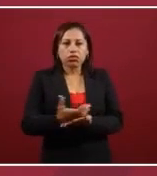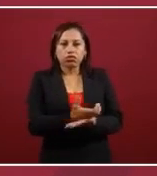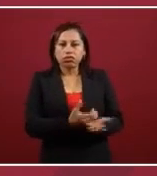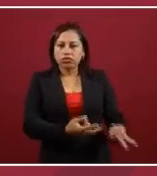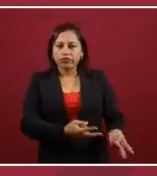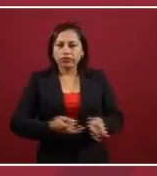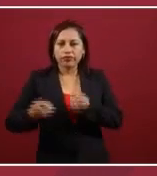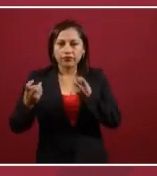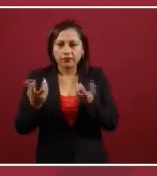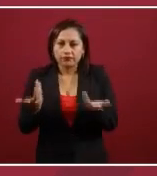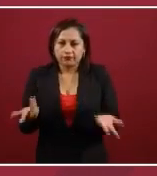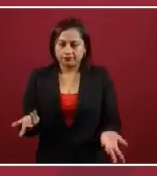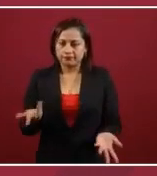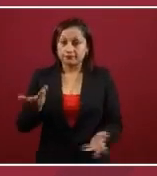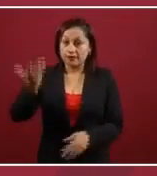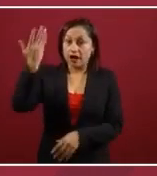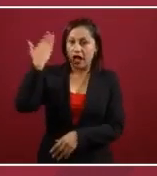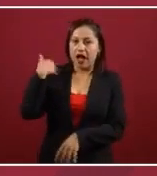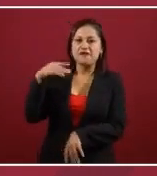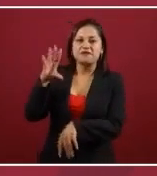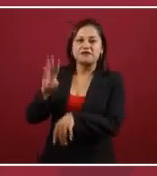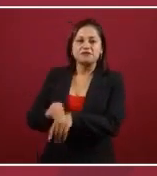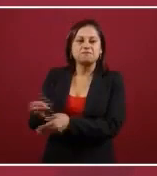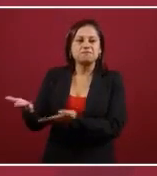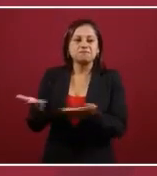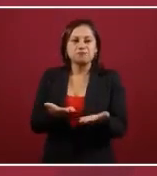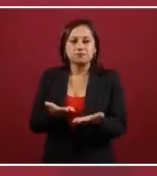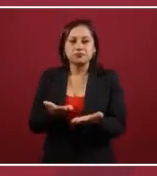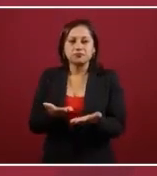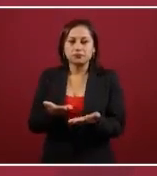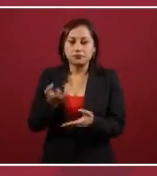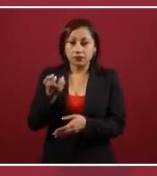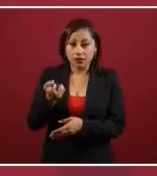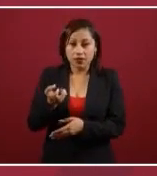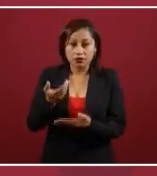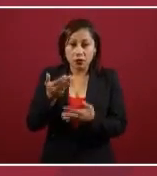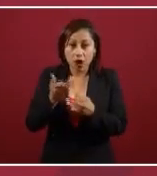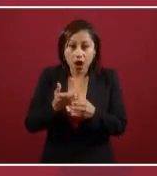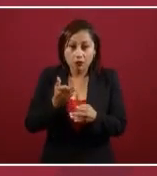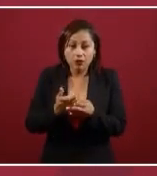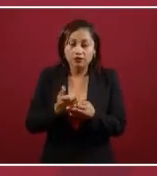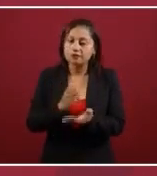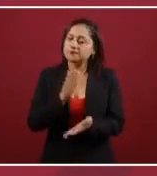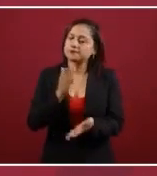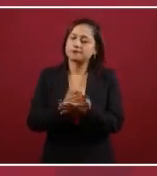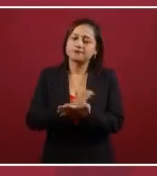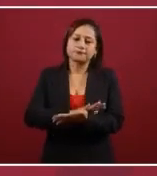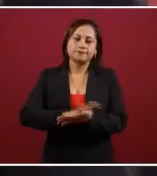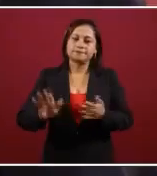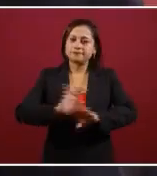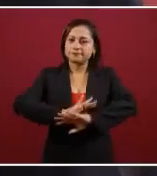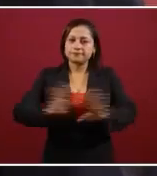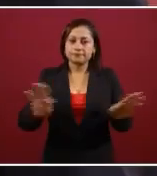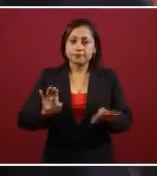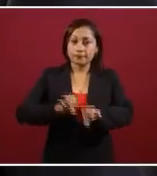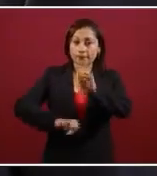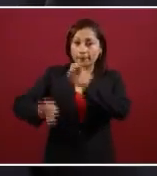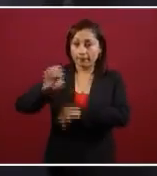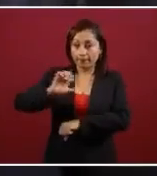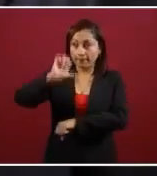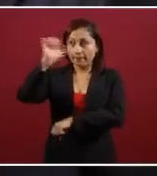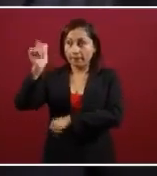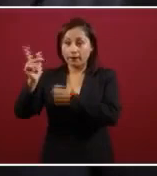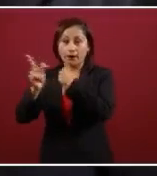Entonces ya eso se termina, y no solo para empresas extranjeras, para